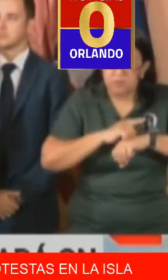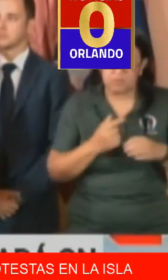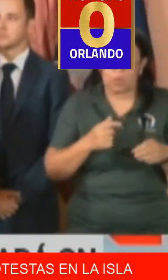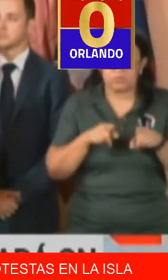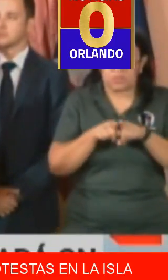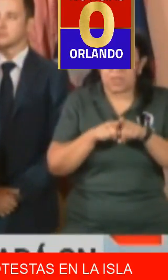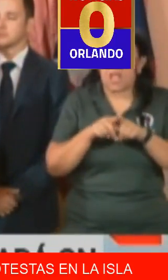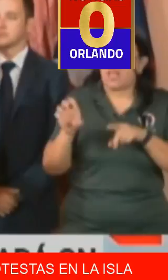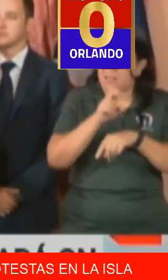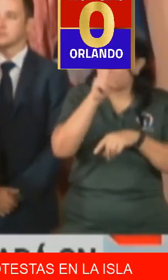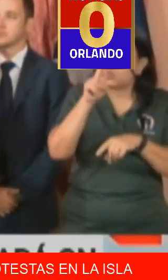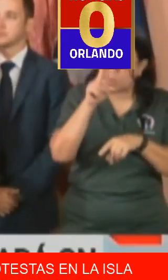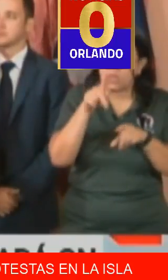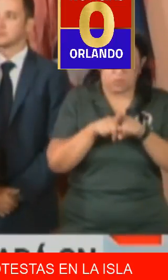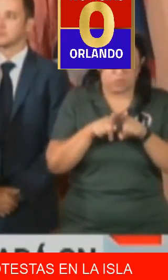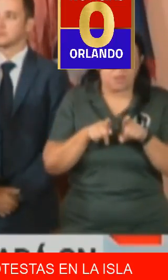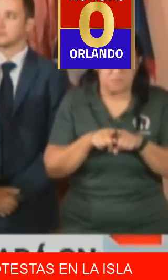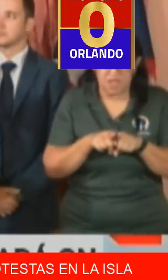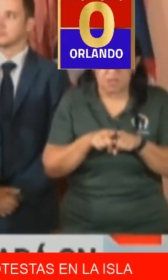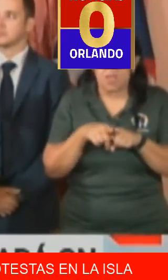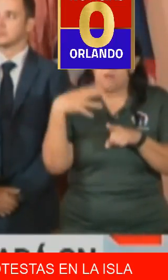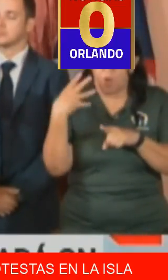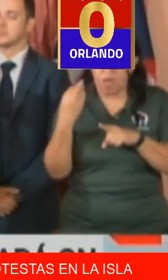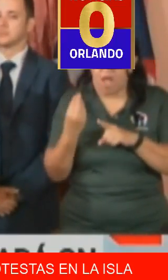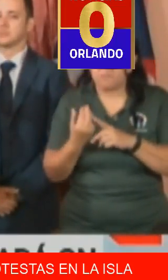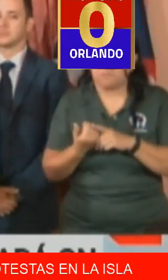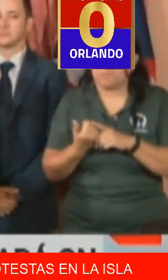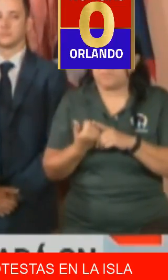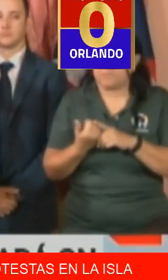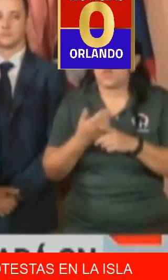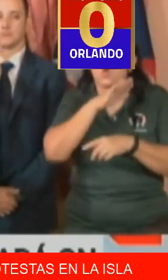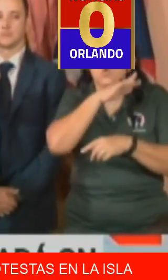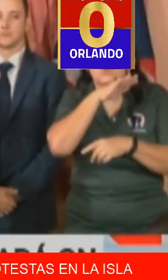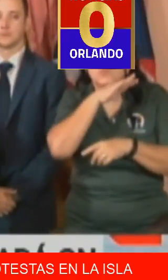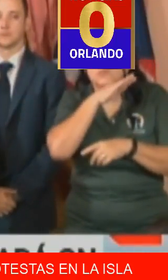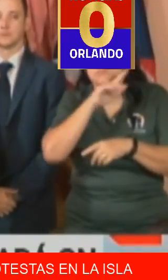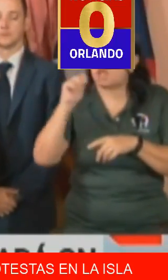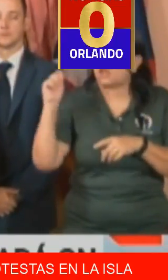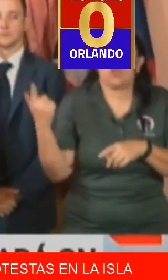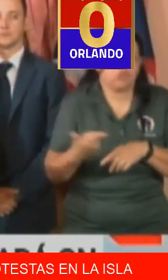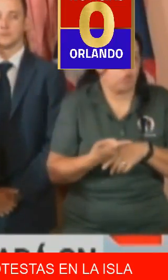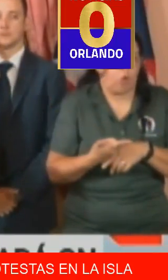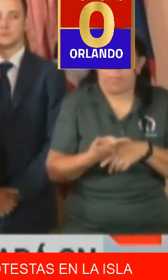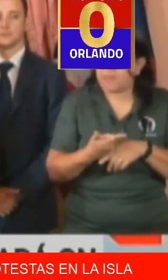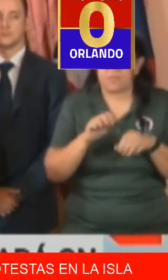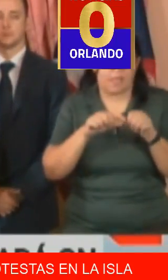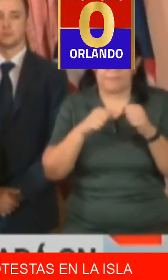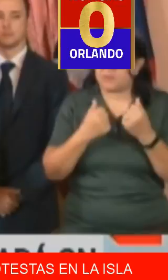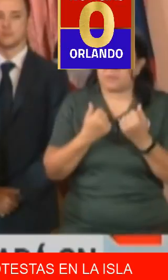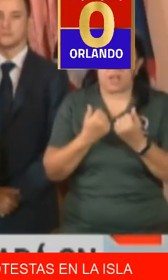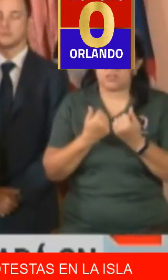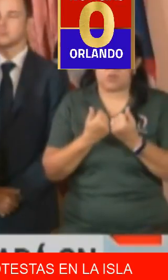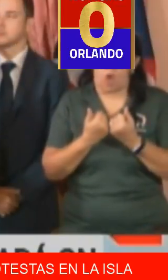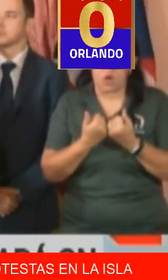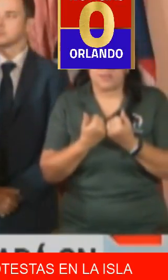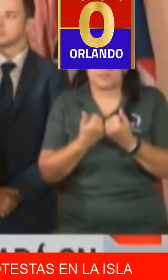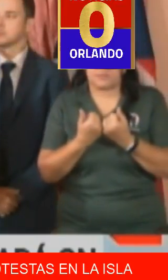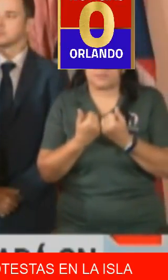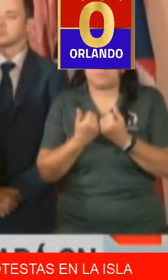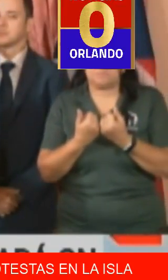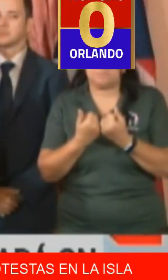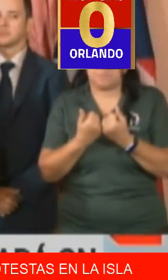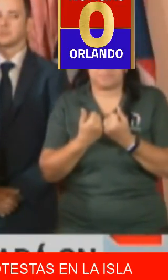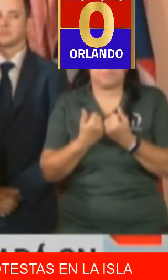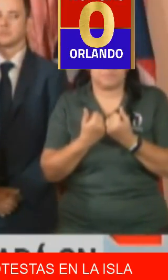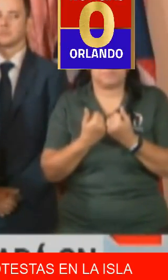y en otras jurisdicciones en Estados Unidos y fuera, la corrupción ha ocurrido en todas las administraciones. En todas las administraciones.